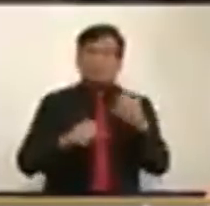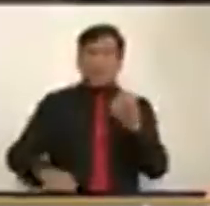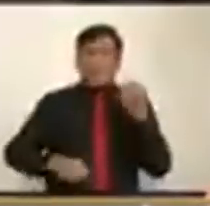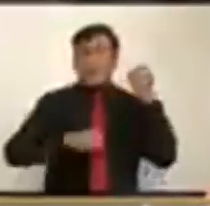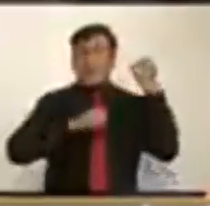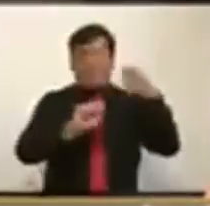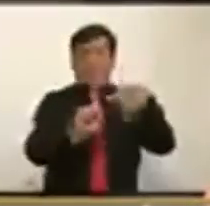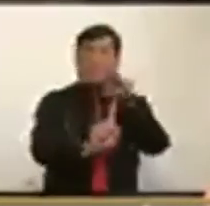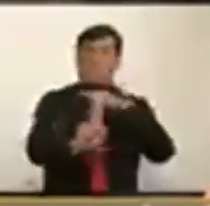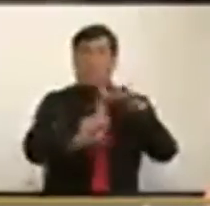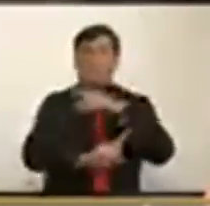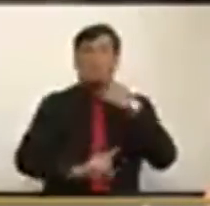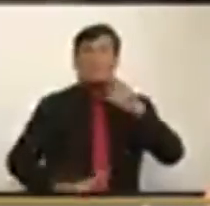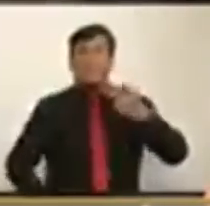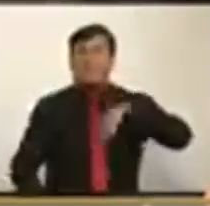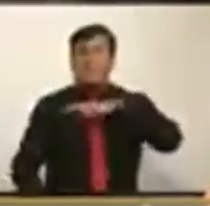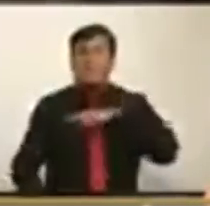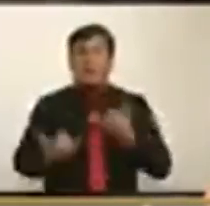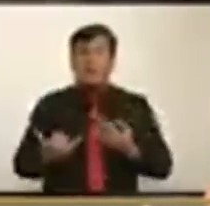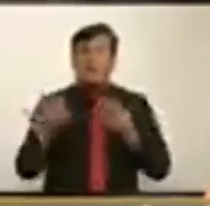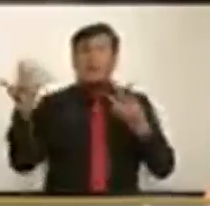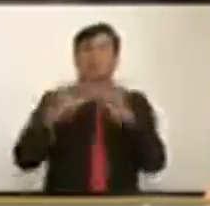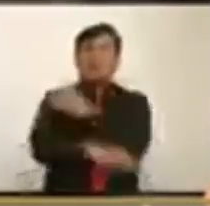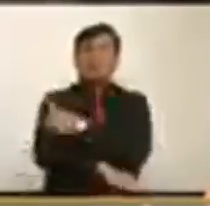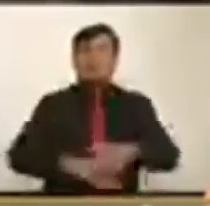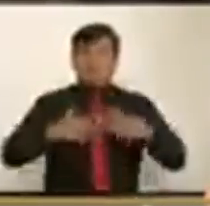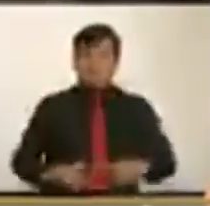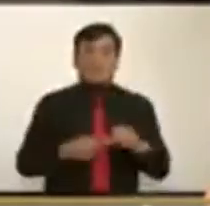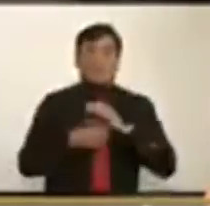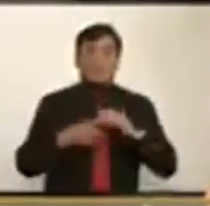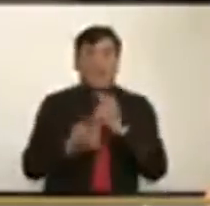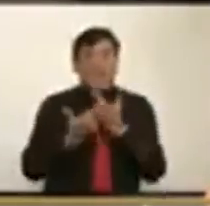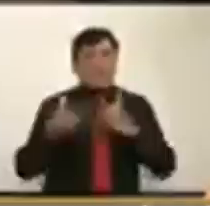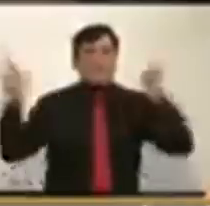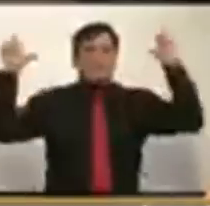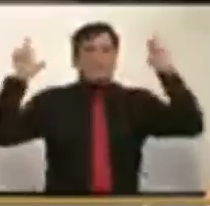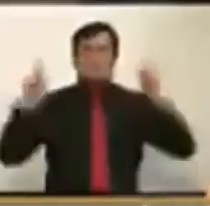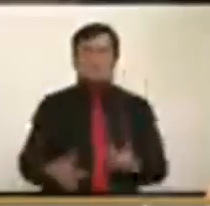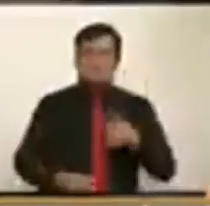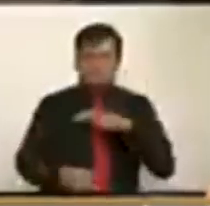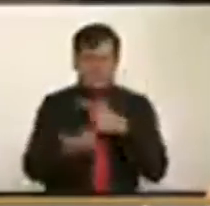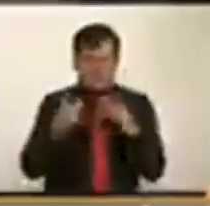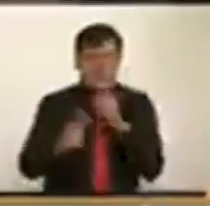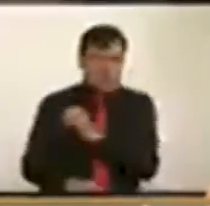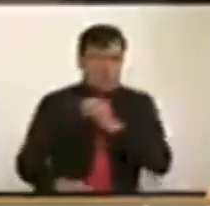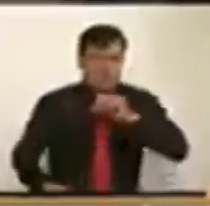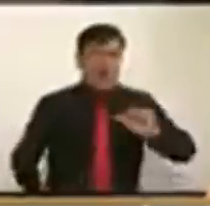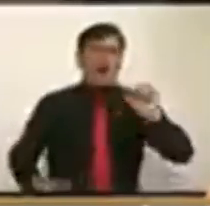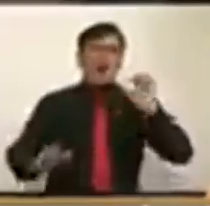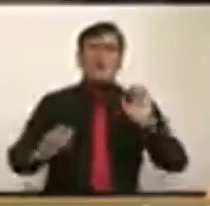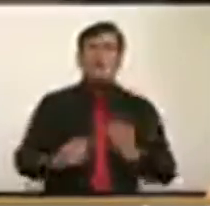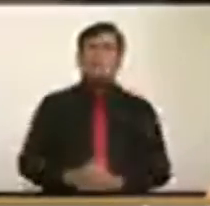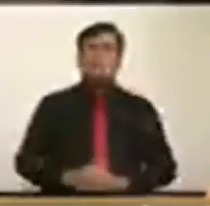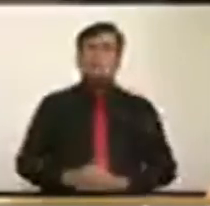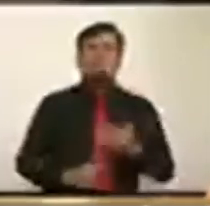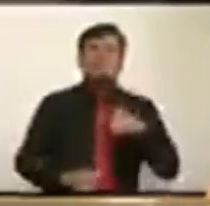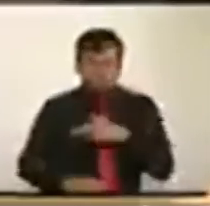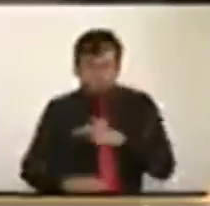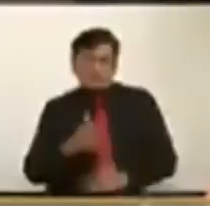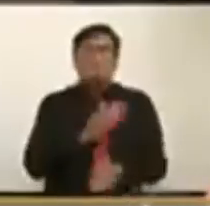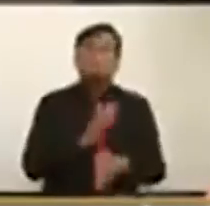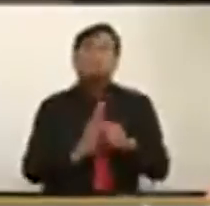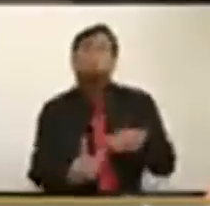de la seducción que hoy somos 8 millones de ciudadanos libres y ciudadanas libres. Seguiré